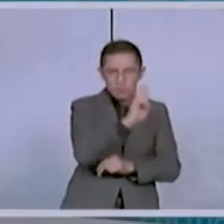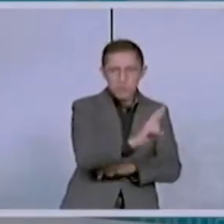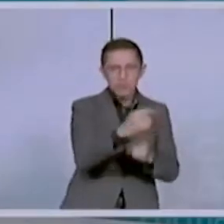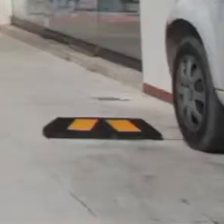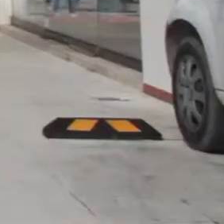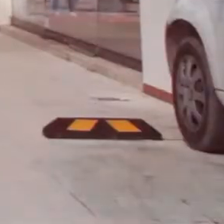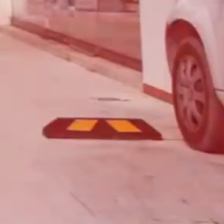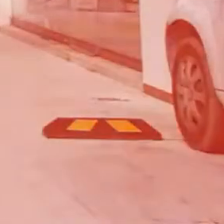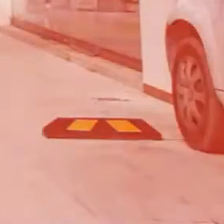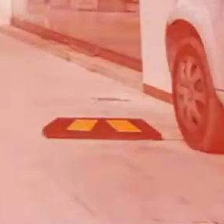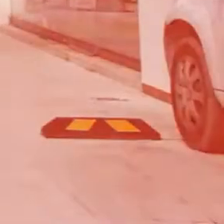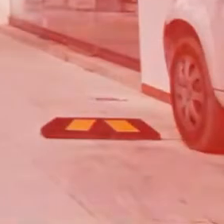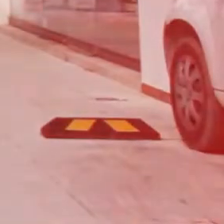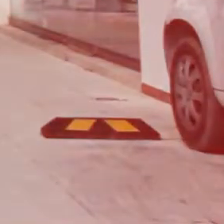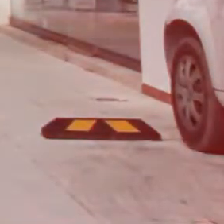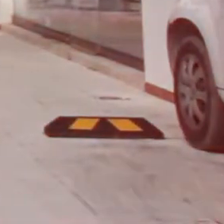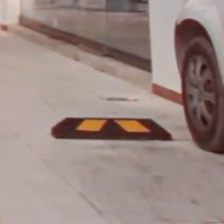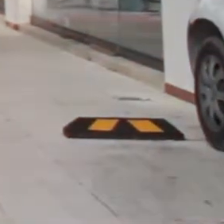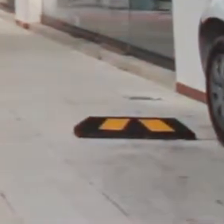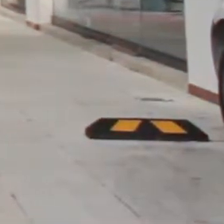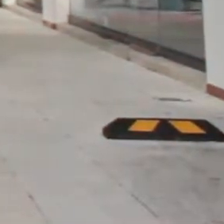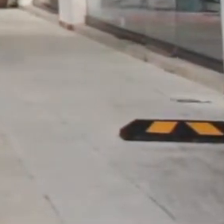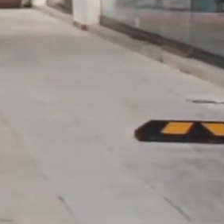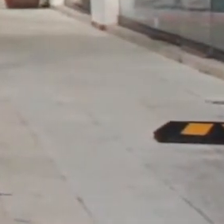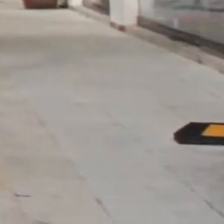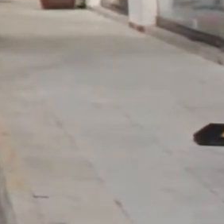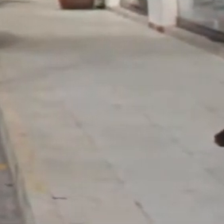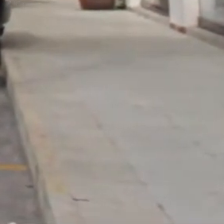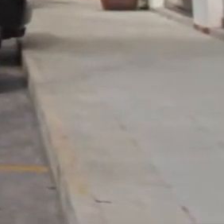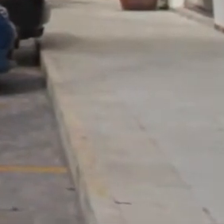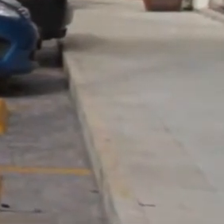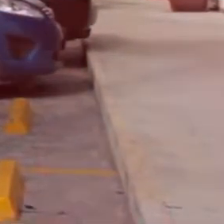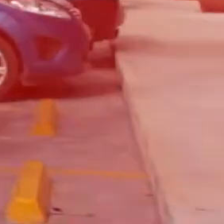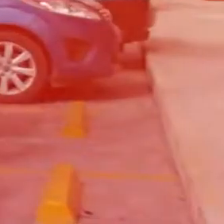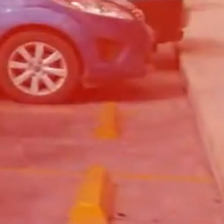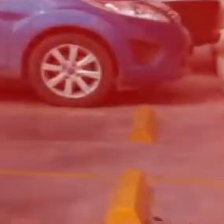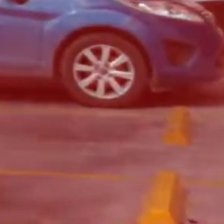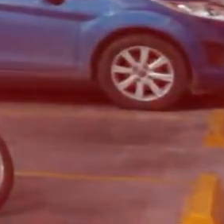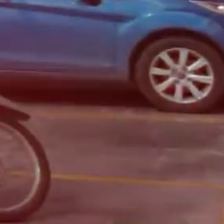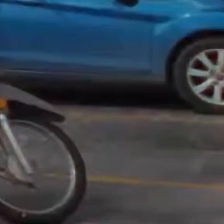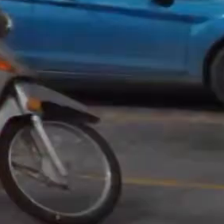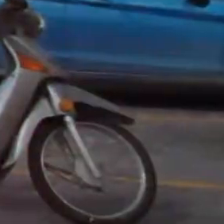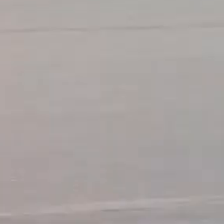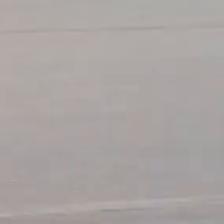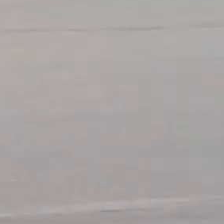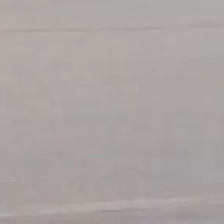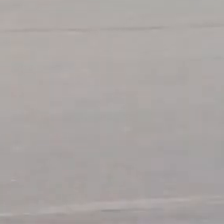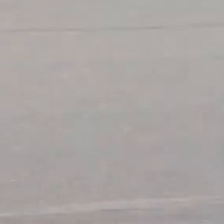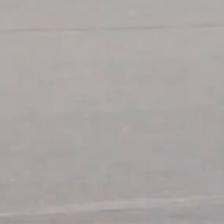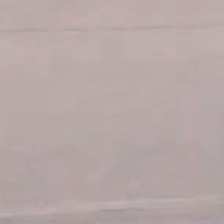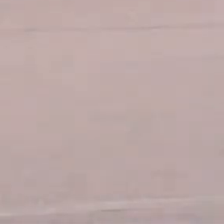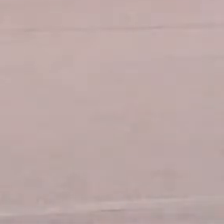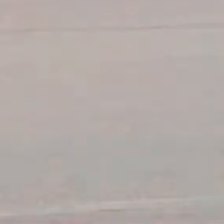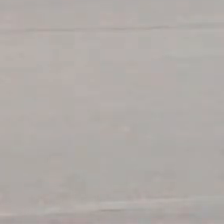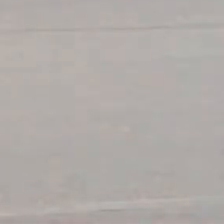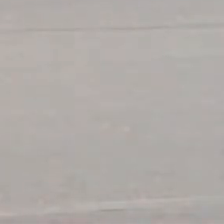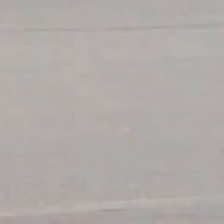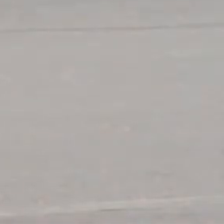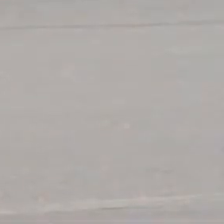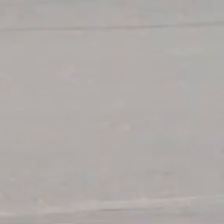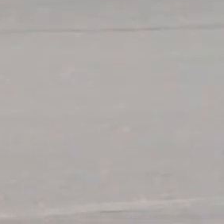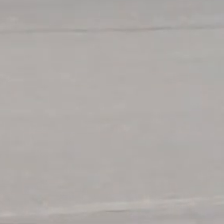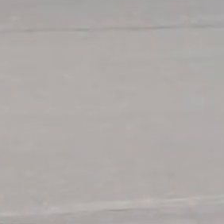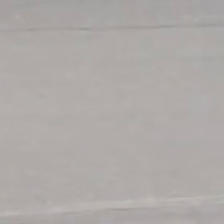quintanarroense. Además, se firmó el Pacto de Unidad Quintana Roo para la protección de la planta laboral y los empleos, con la participación del sector